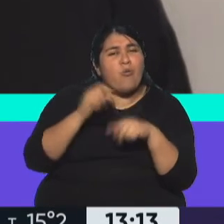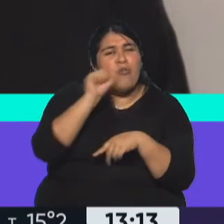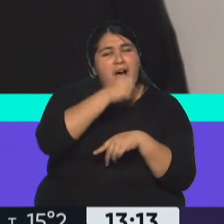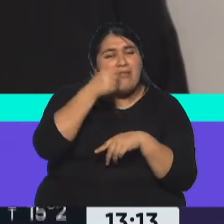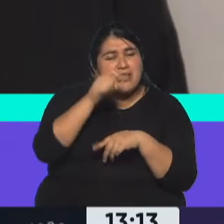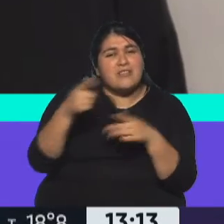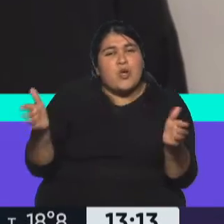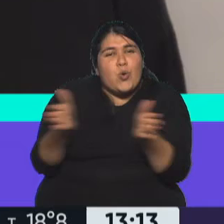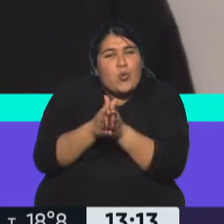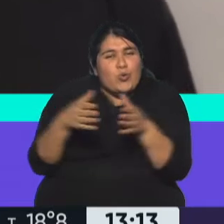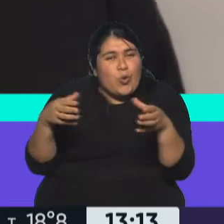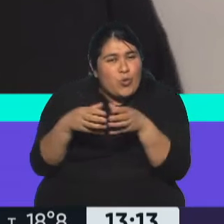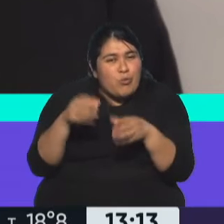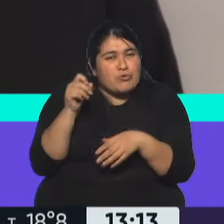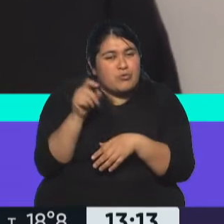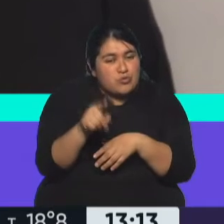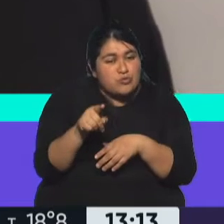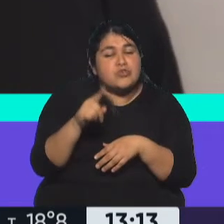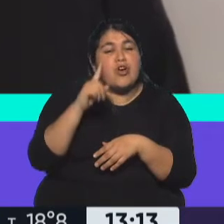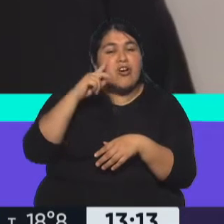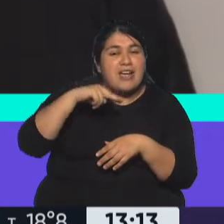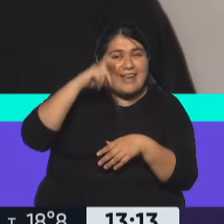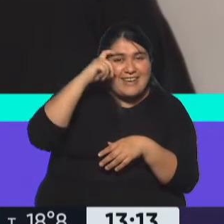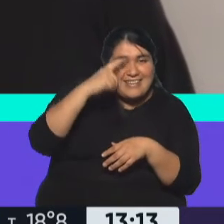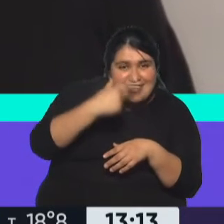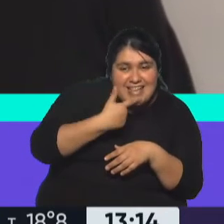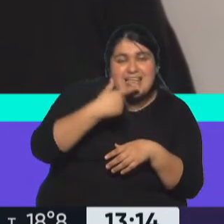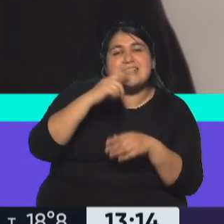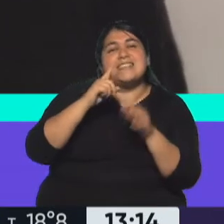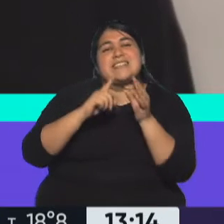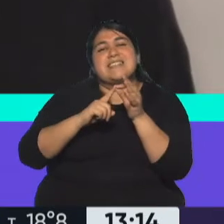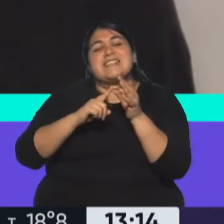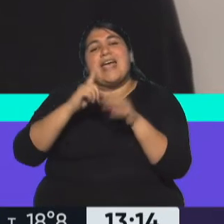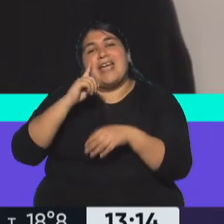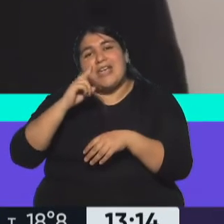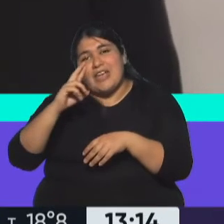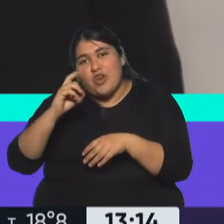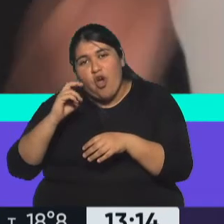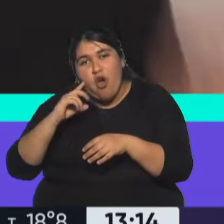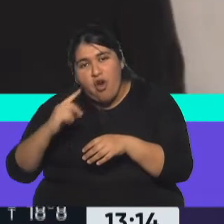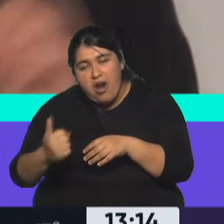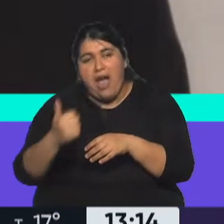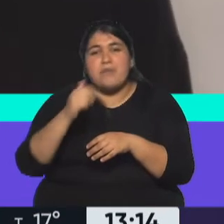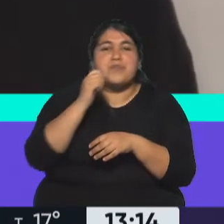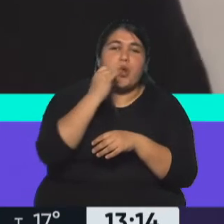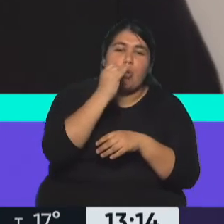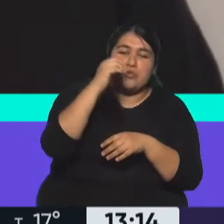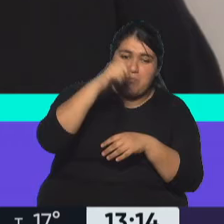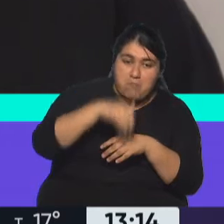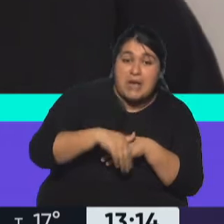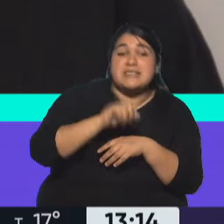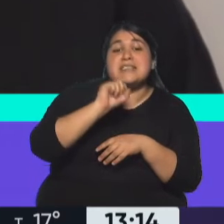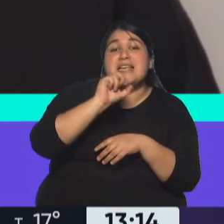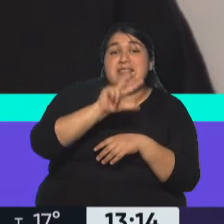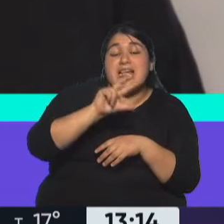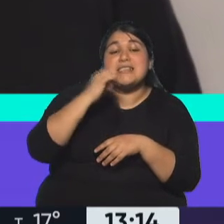a sus músicos. Allí está con Linetti, Boero, Quiroga, Guzmán también, por supuesto. El 3 y el 4, a las 8 de